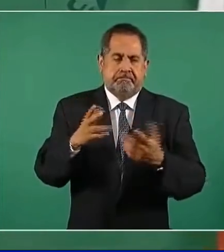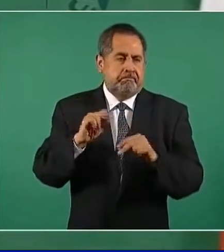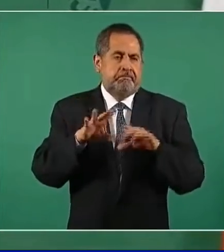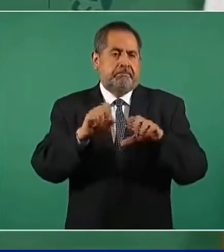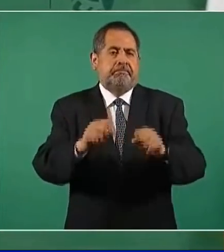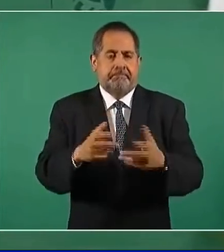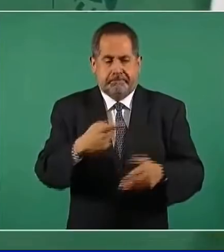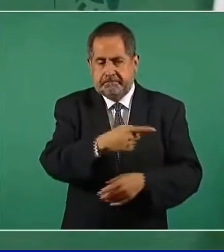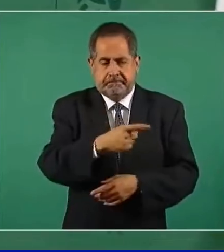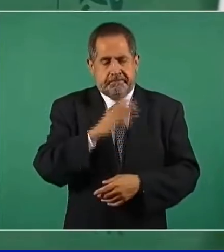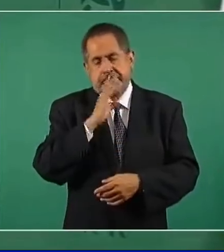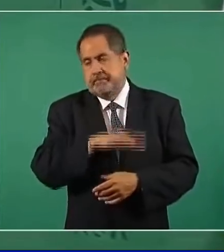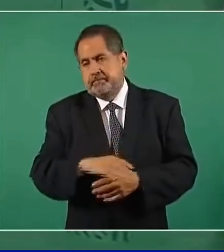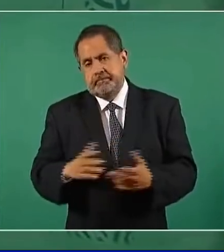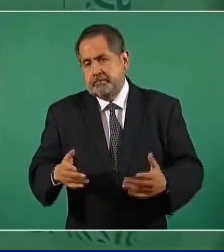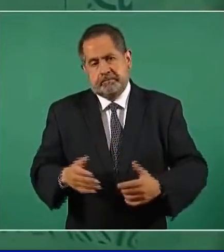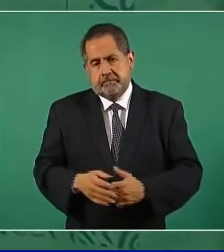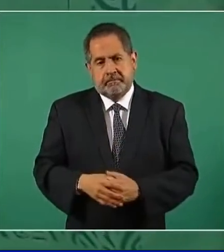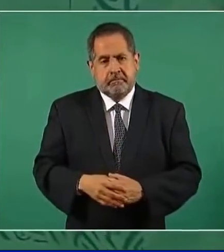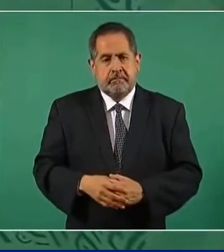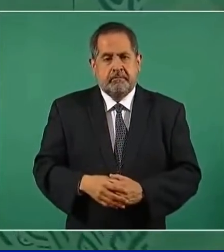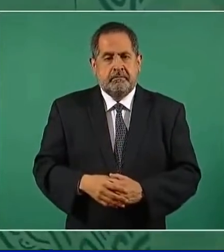alcanza.